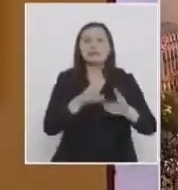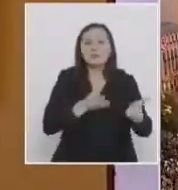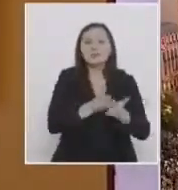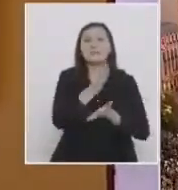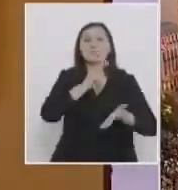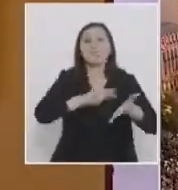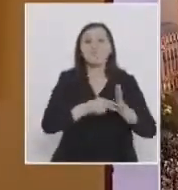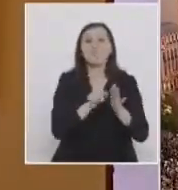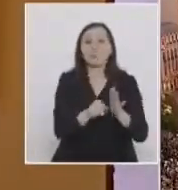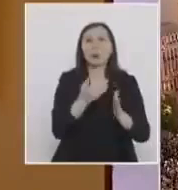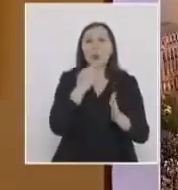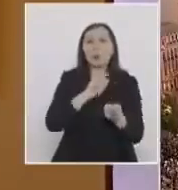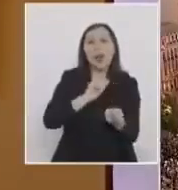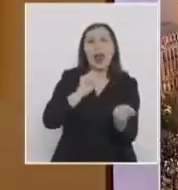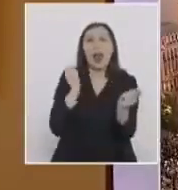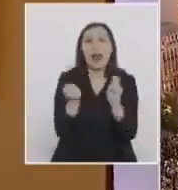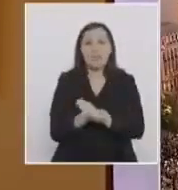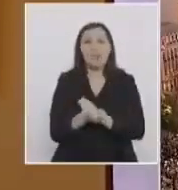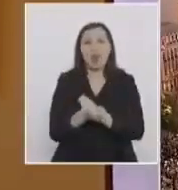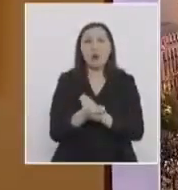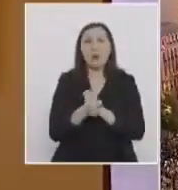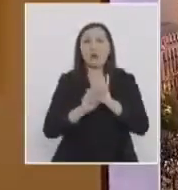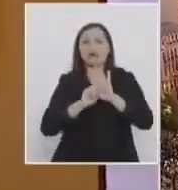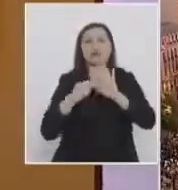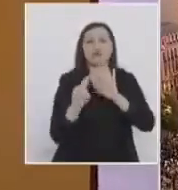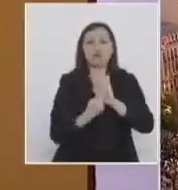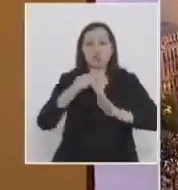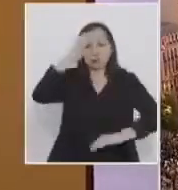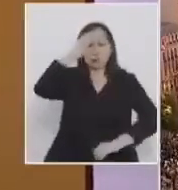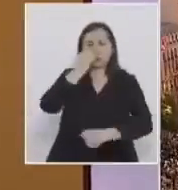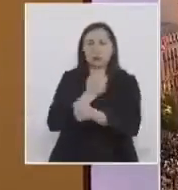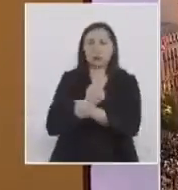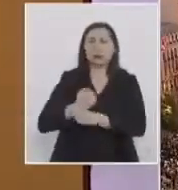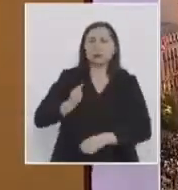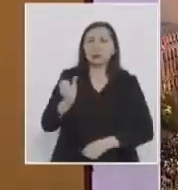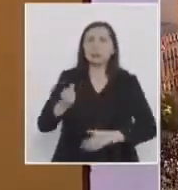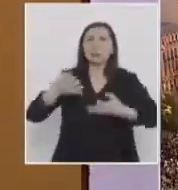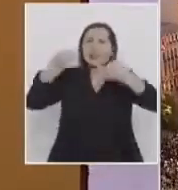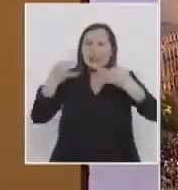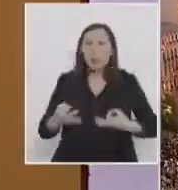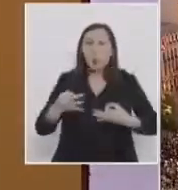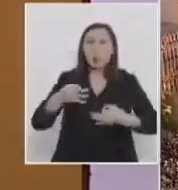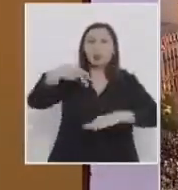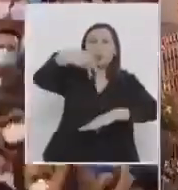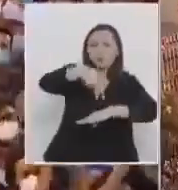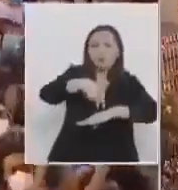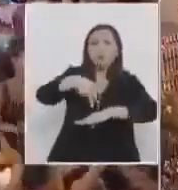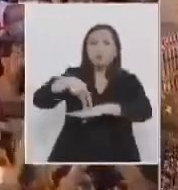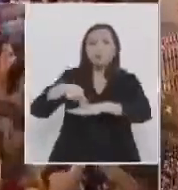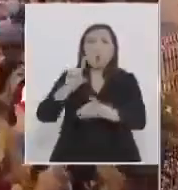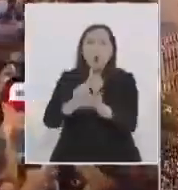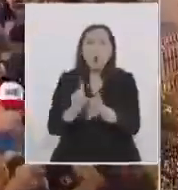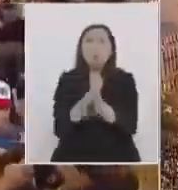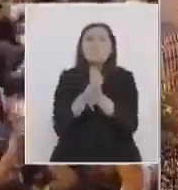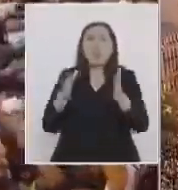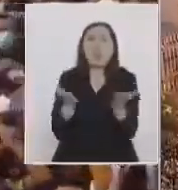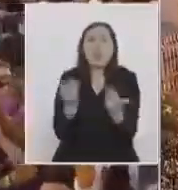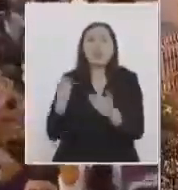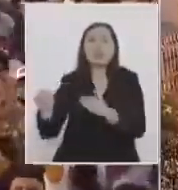y también con una reforma de las policías que asegure presencia en los lugares donde más se necesita,